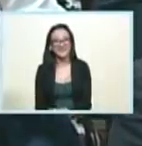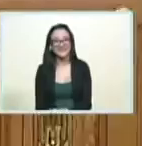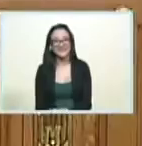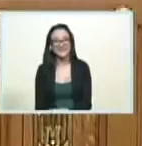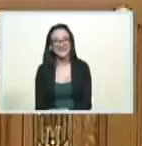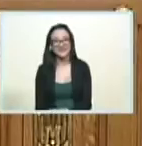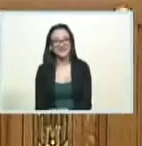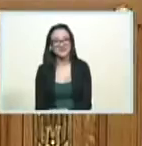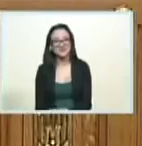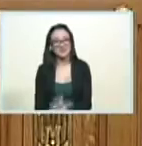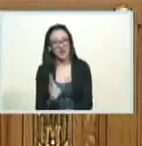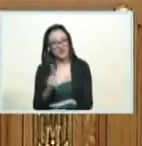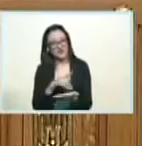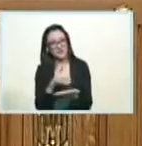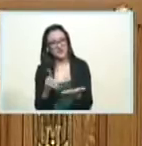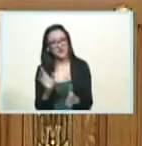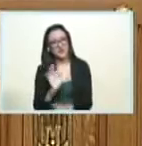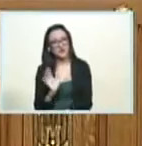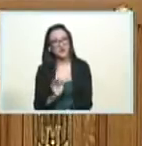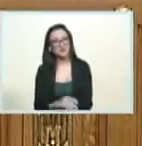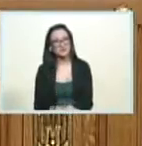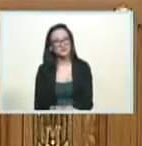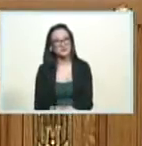Porque es medio discriminatorio, ¿no?